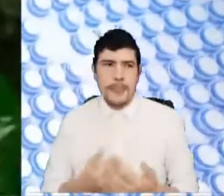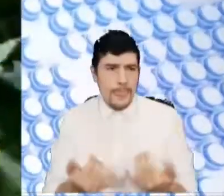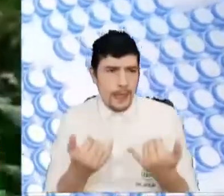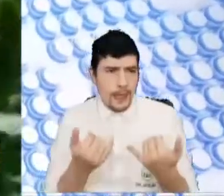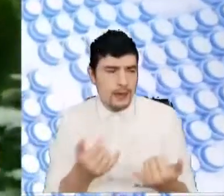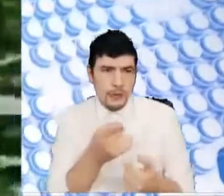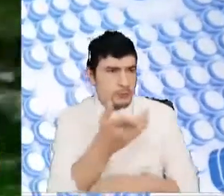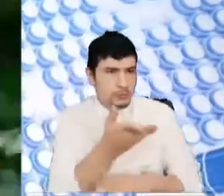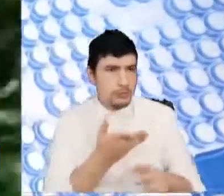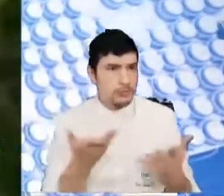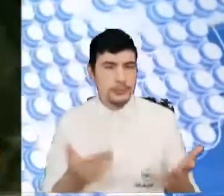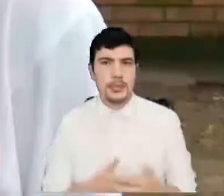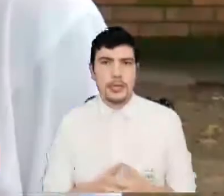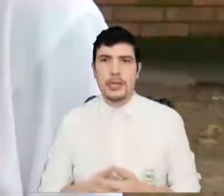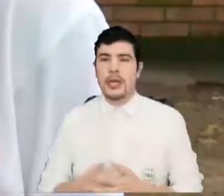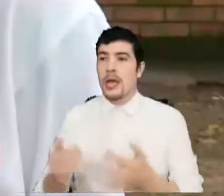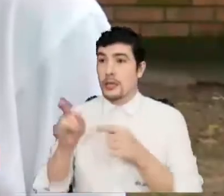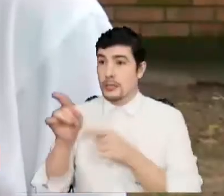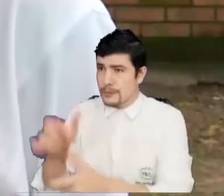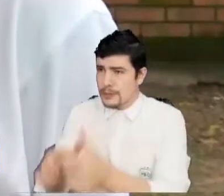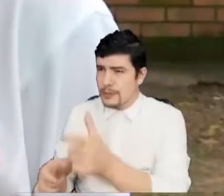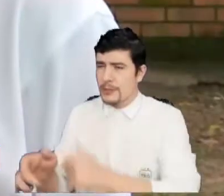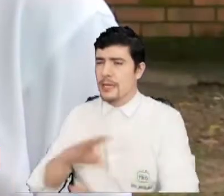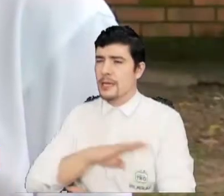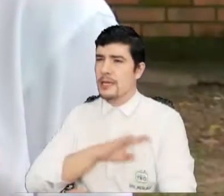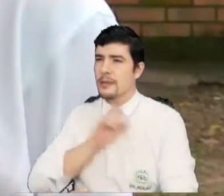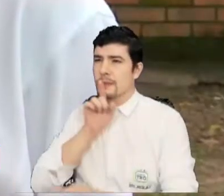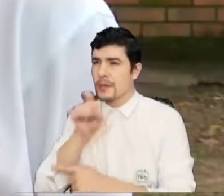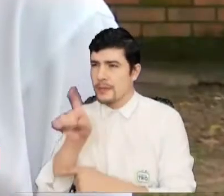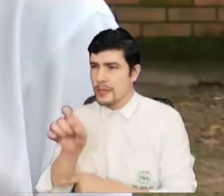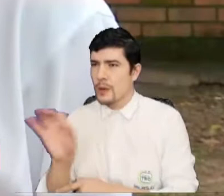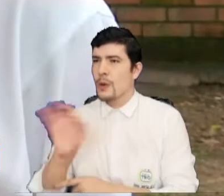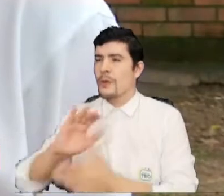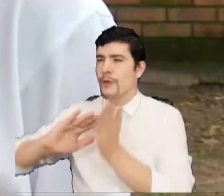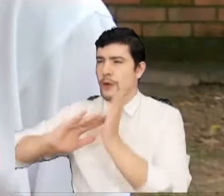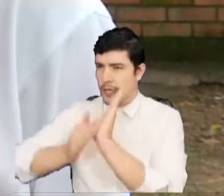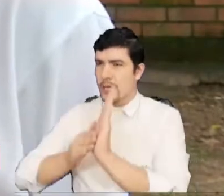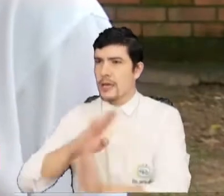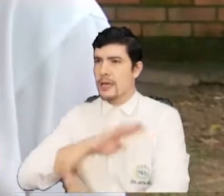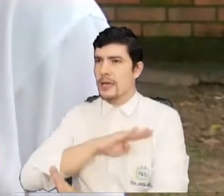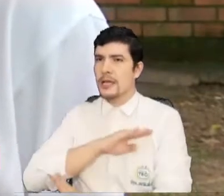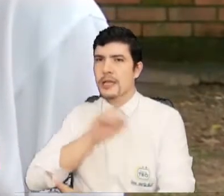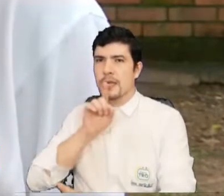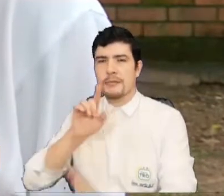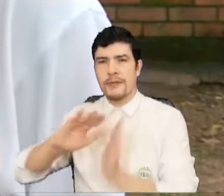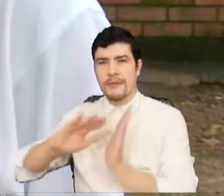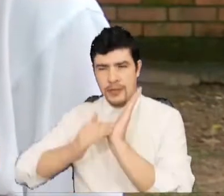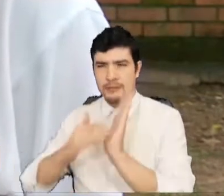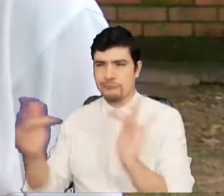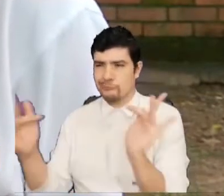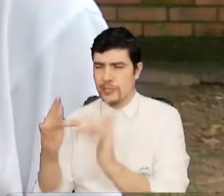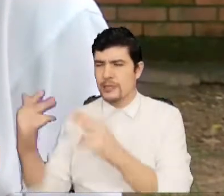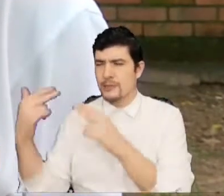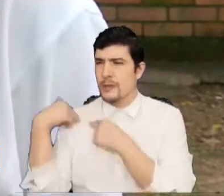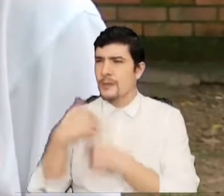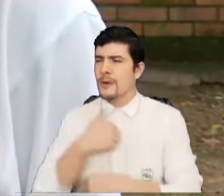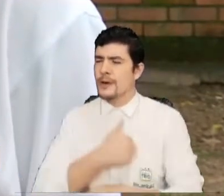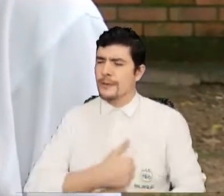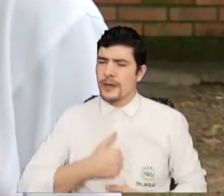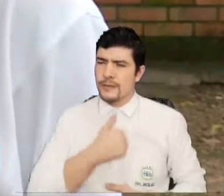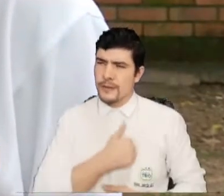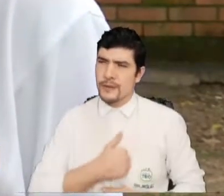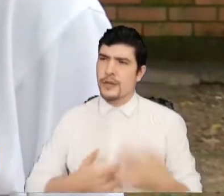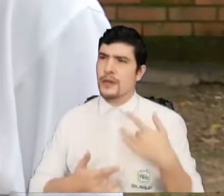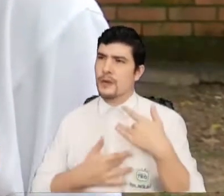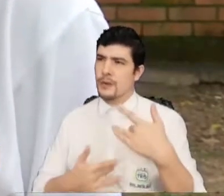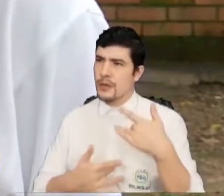a los encargados del gobierno, al alcalde de Bucaramanga, al alcalde de Florida Blanca o al que le corresponda la función, que por favor nos colabore y nos hable